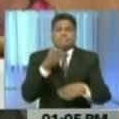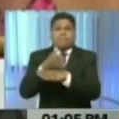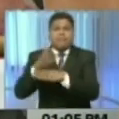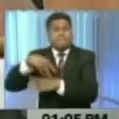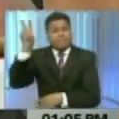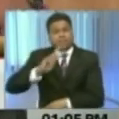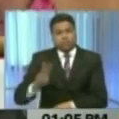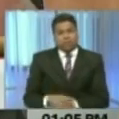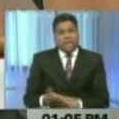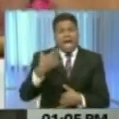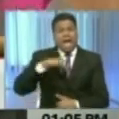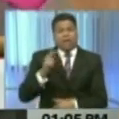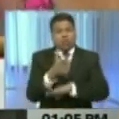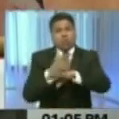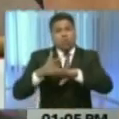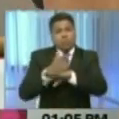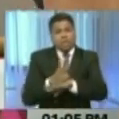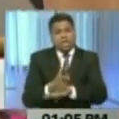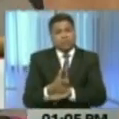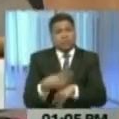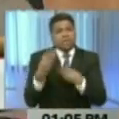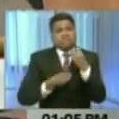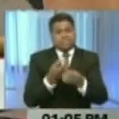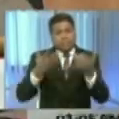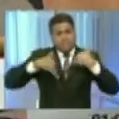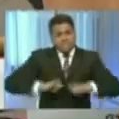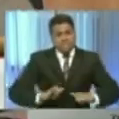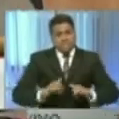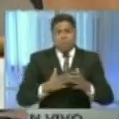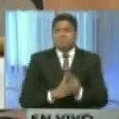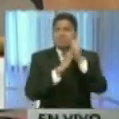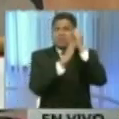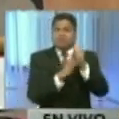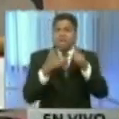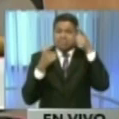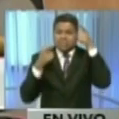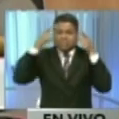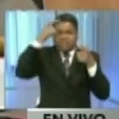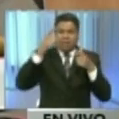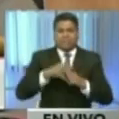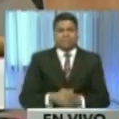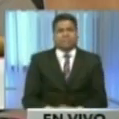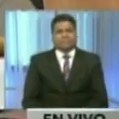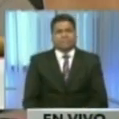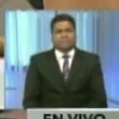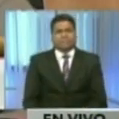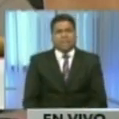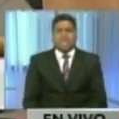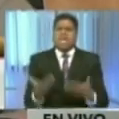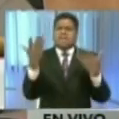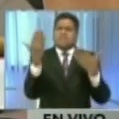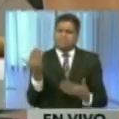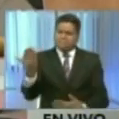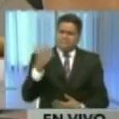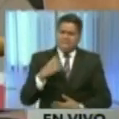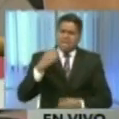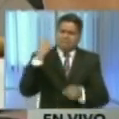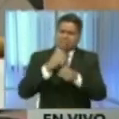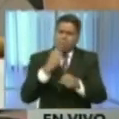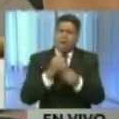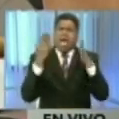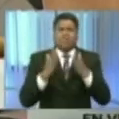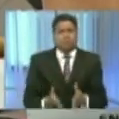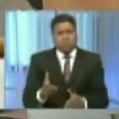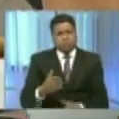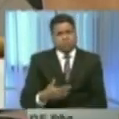aquí hay un gobierno presidido por un hijo de Chávez, por un hijo que viene del seno del pueblo trabajador, y